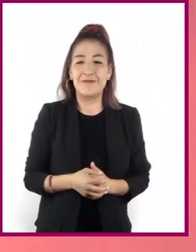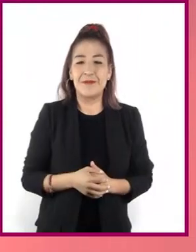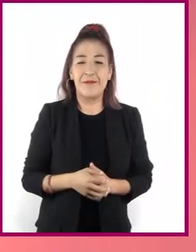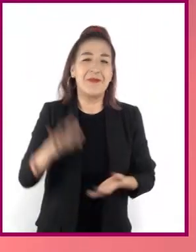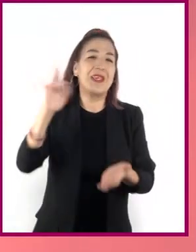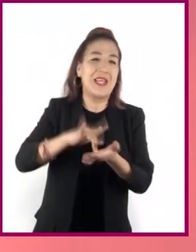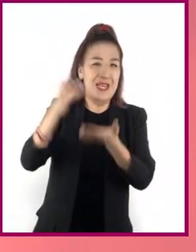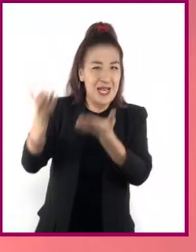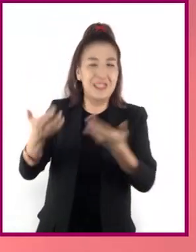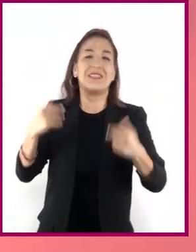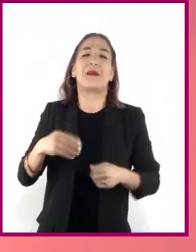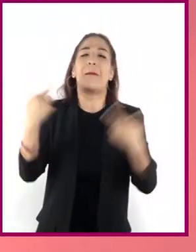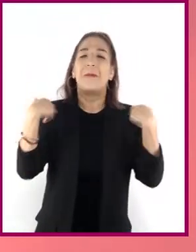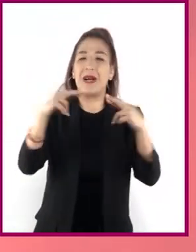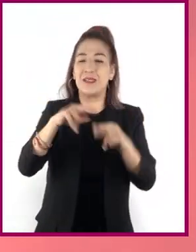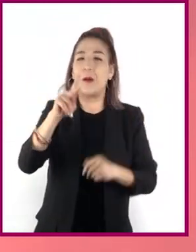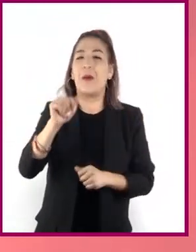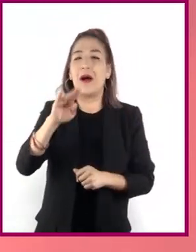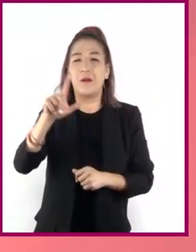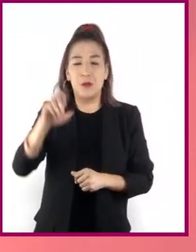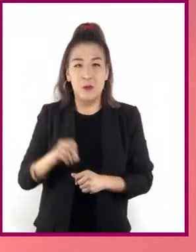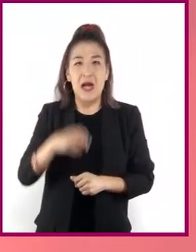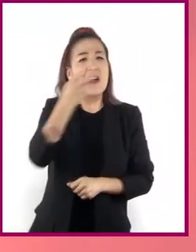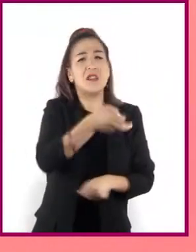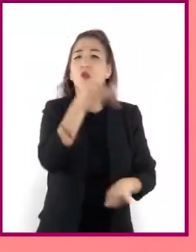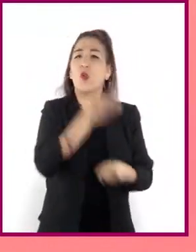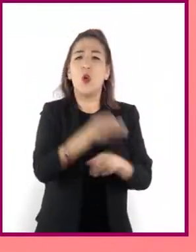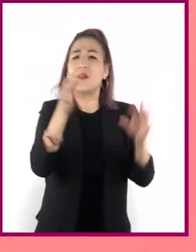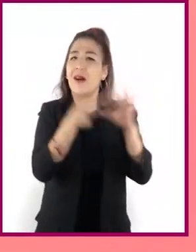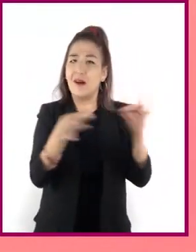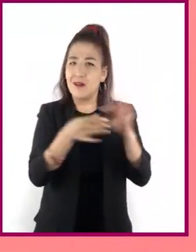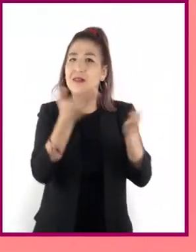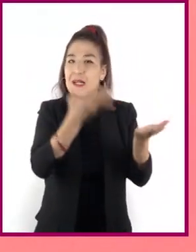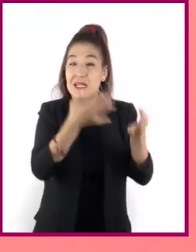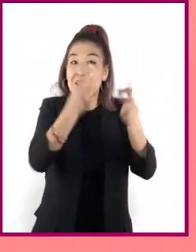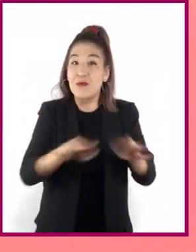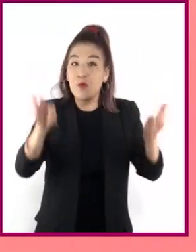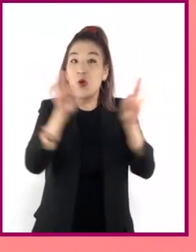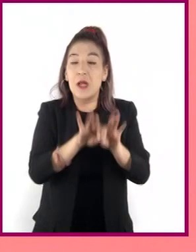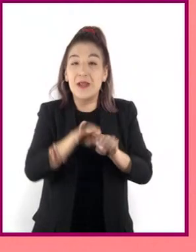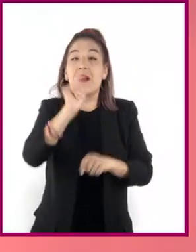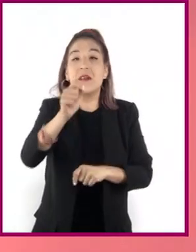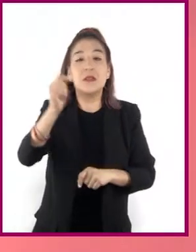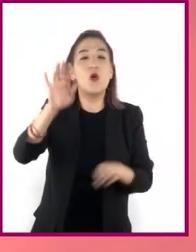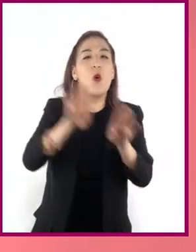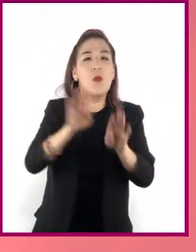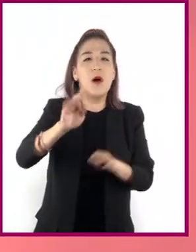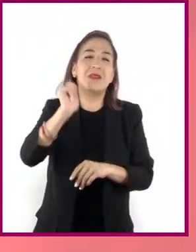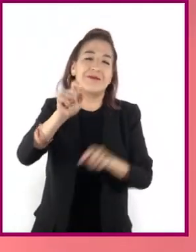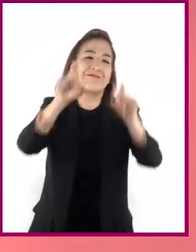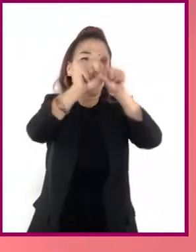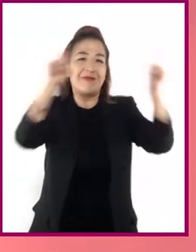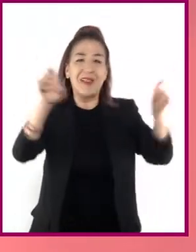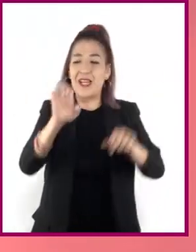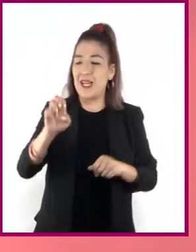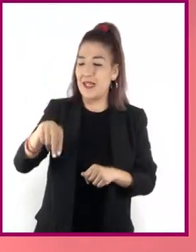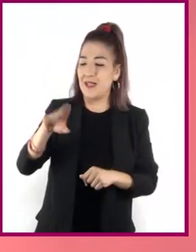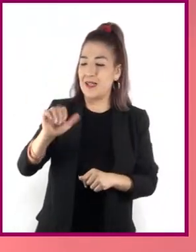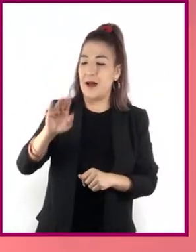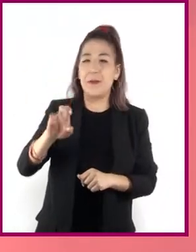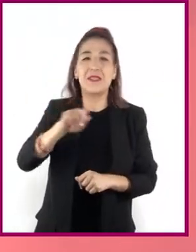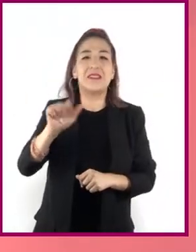gracias pablo y aquí hay que resaltar eso que se menciona los encabezados o cabezas deben ser breves